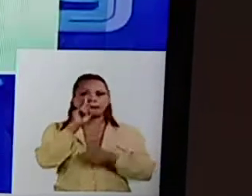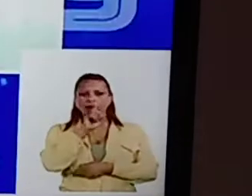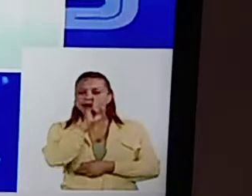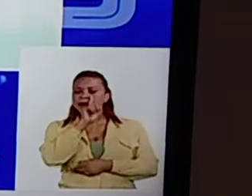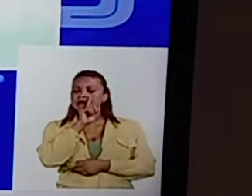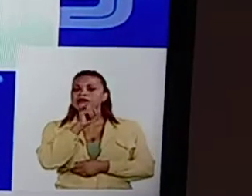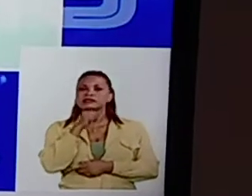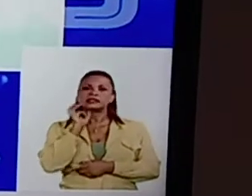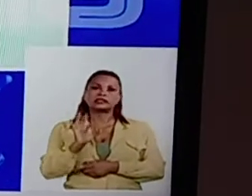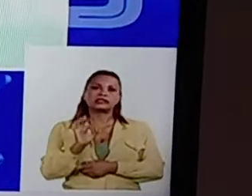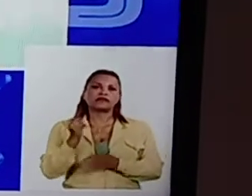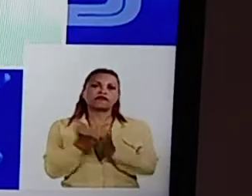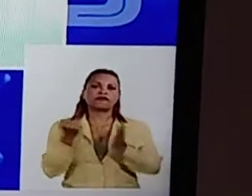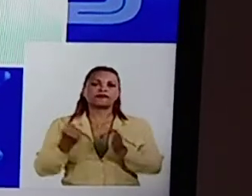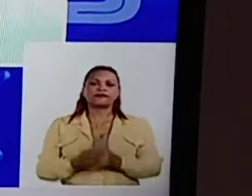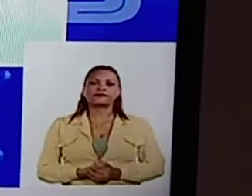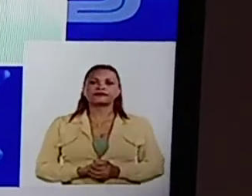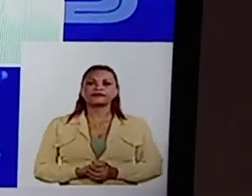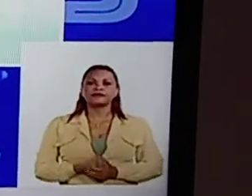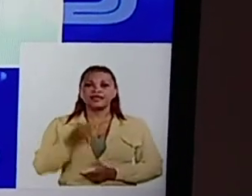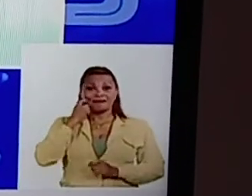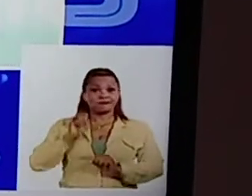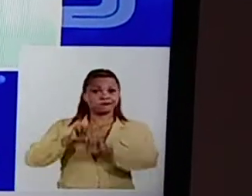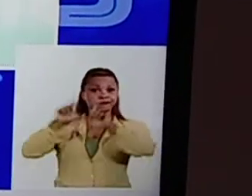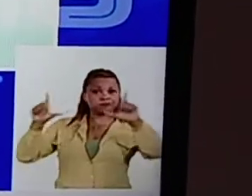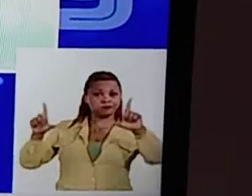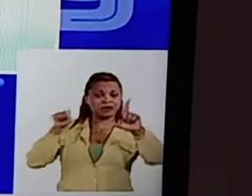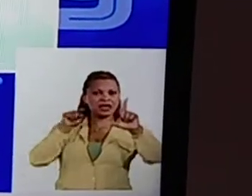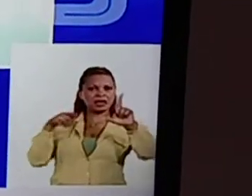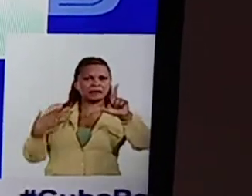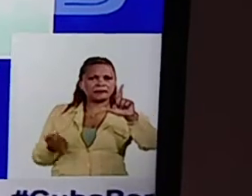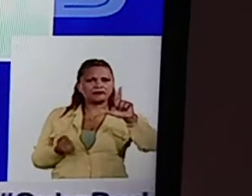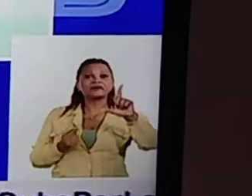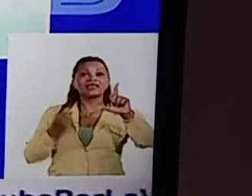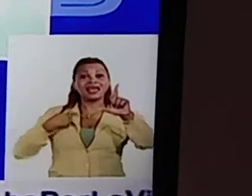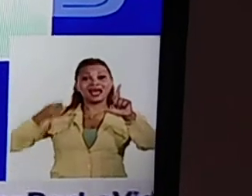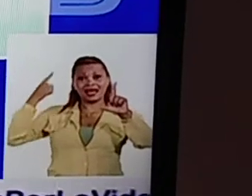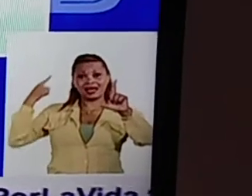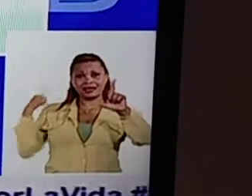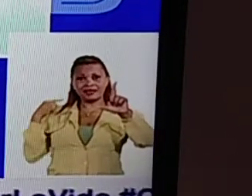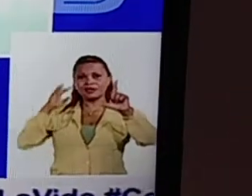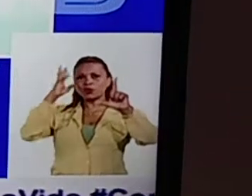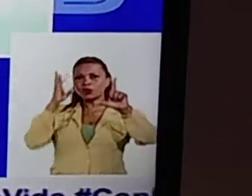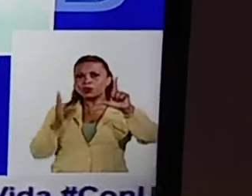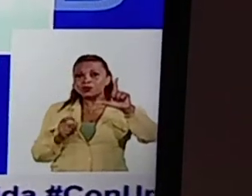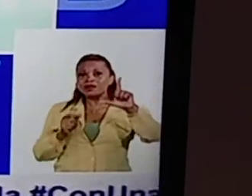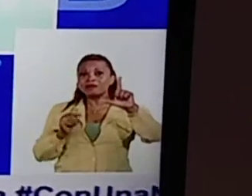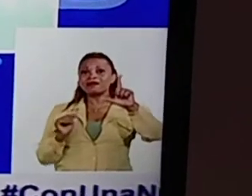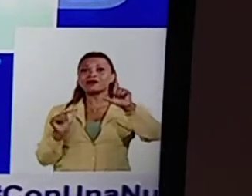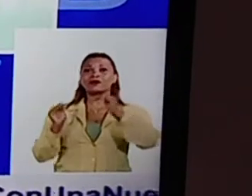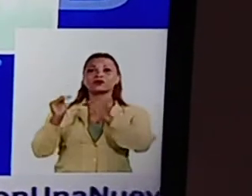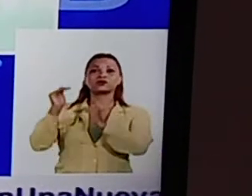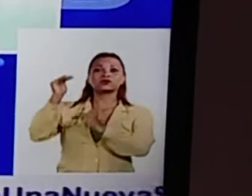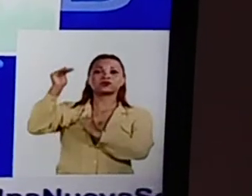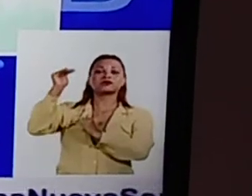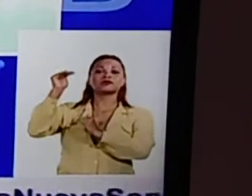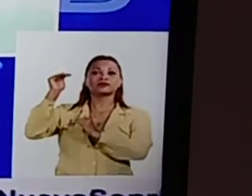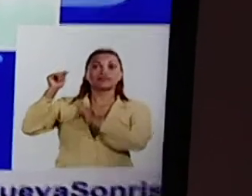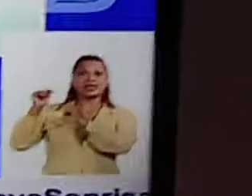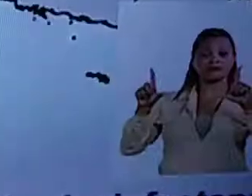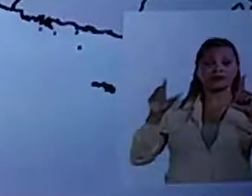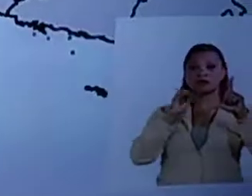pueden ver en el gráfico, ayer pueden ver ahí una cifra muy elevada de casos